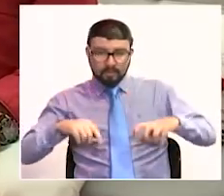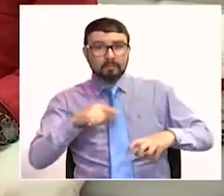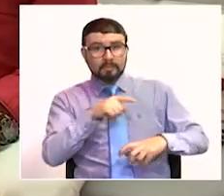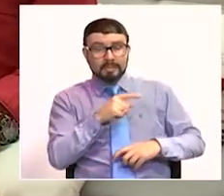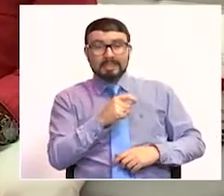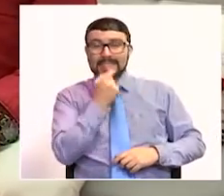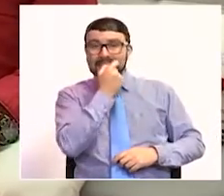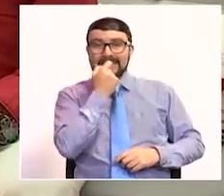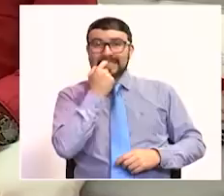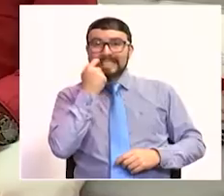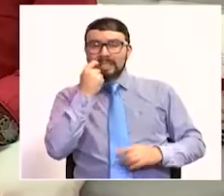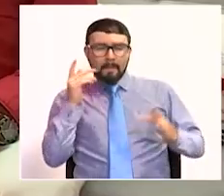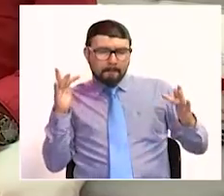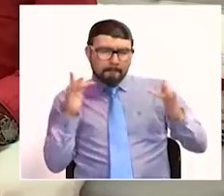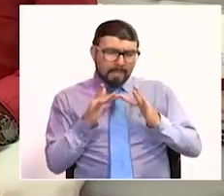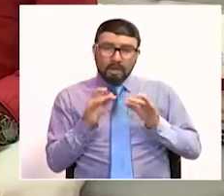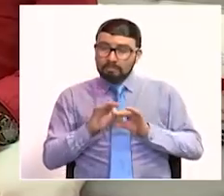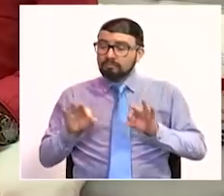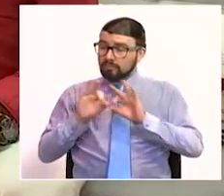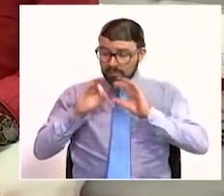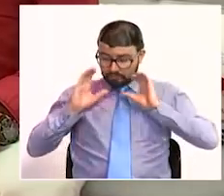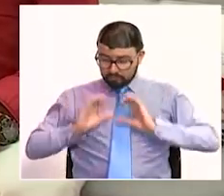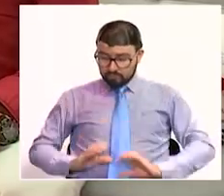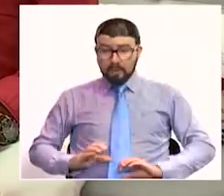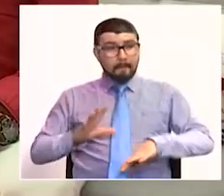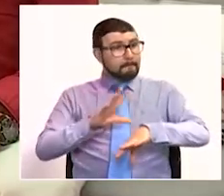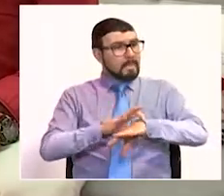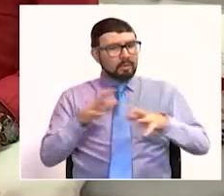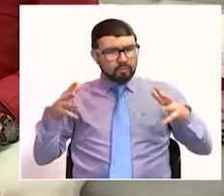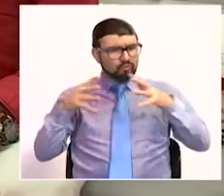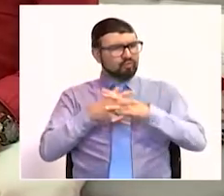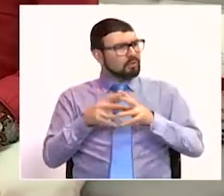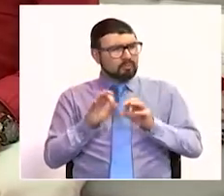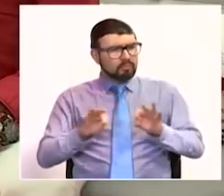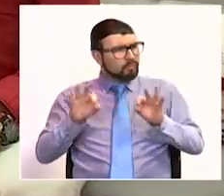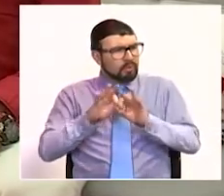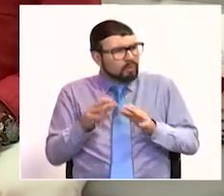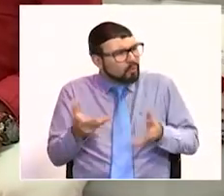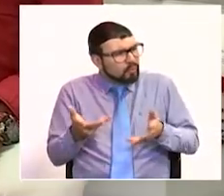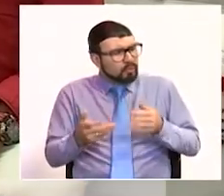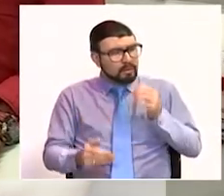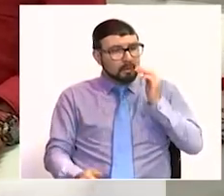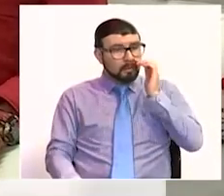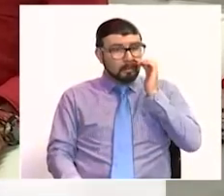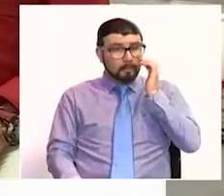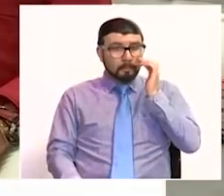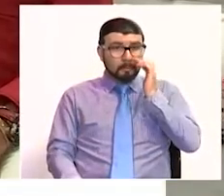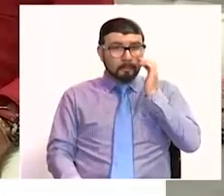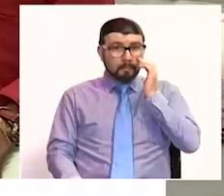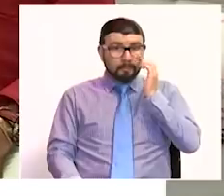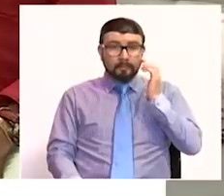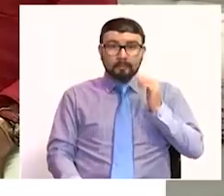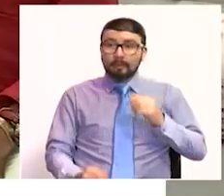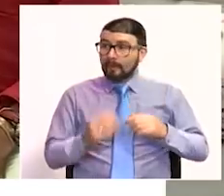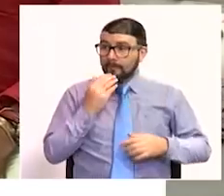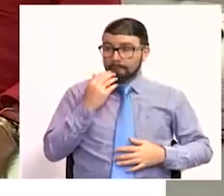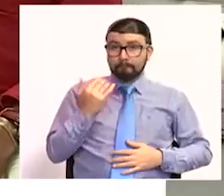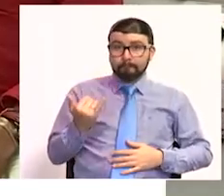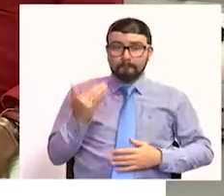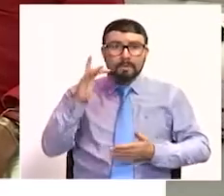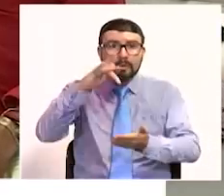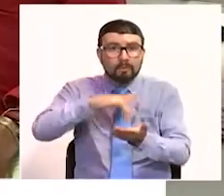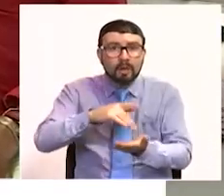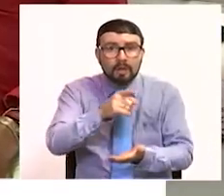neurofocal en la consulta integrativa? Bueno, doctor, si bien durante una consulta médica no